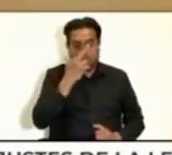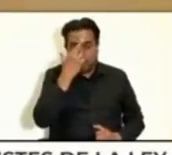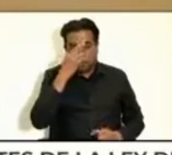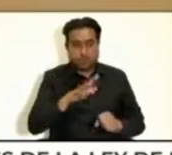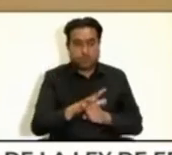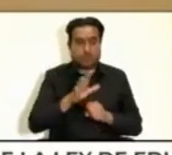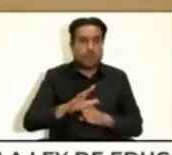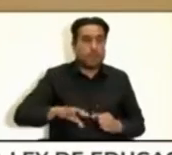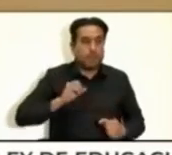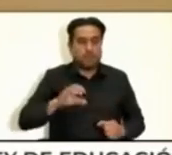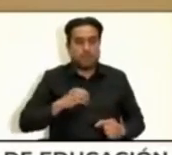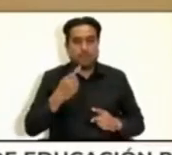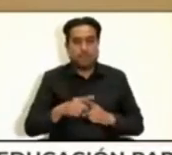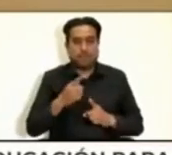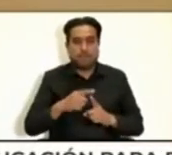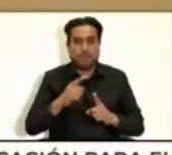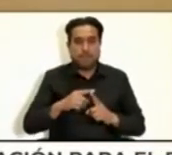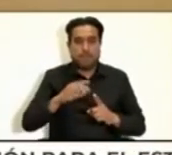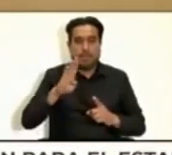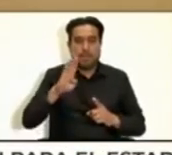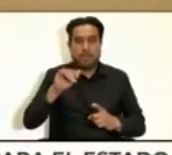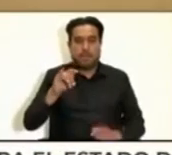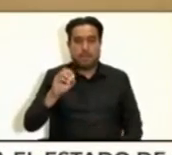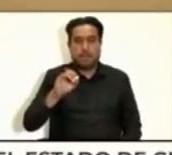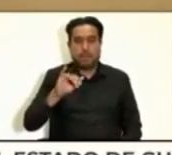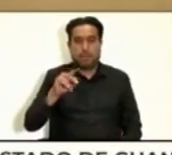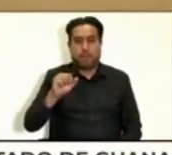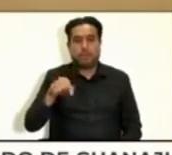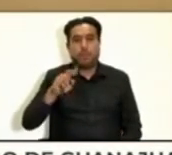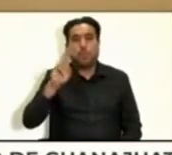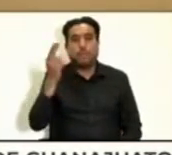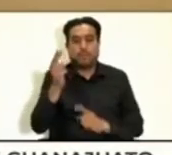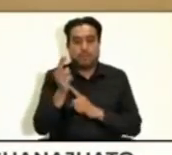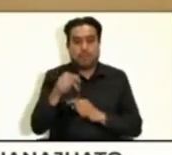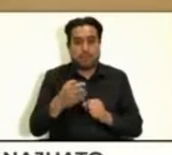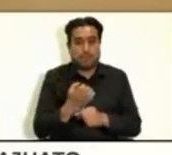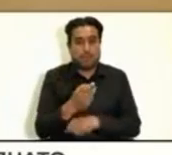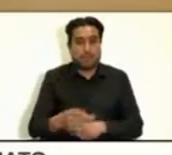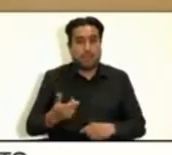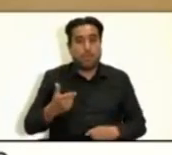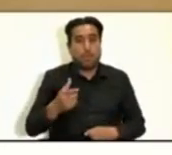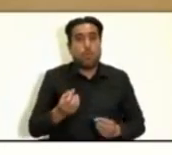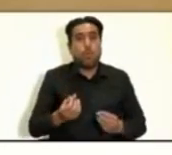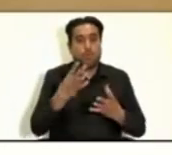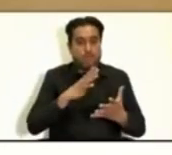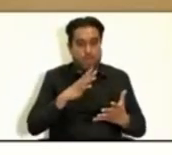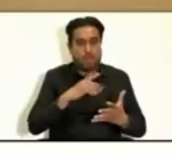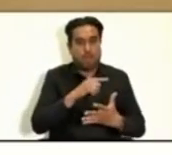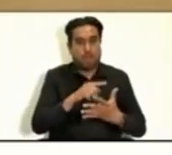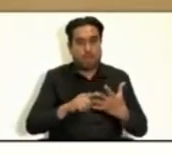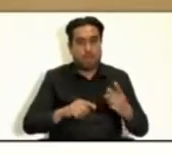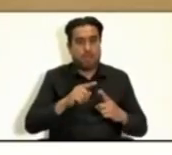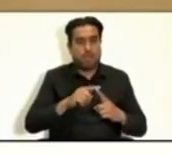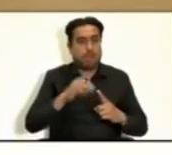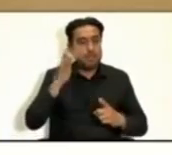como las universidades para el bienestar benito juárez que tan solo en el estado de guanajuato cuenta con presencia en san